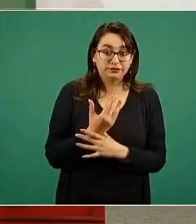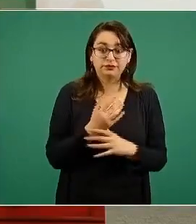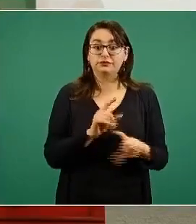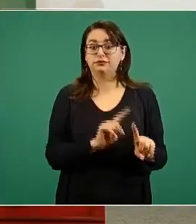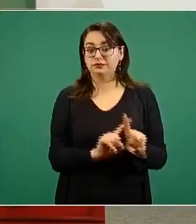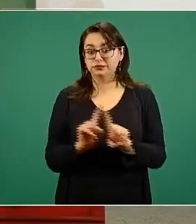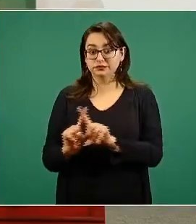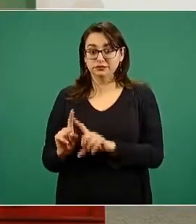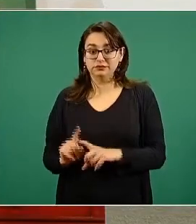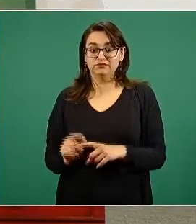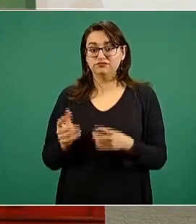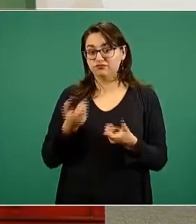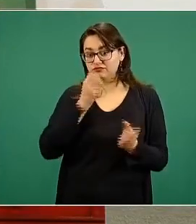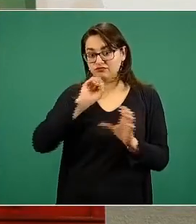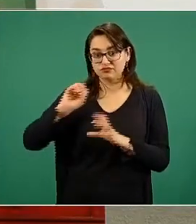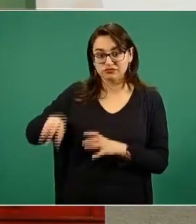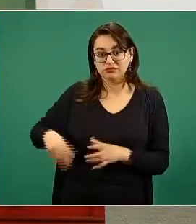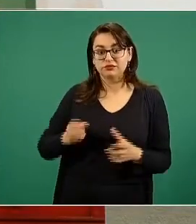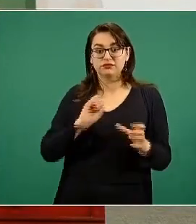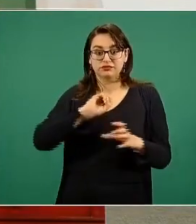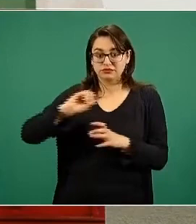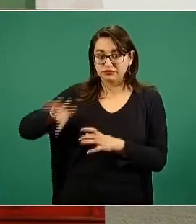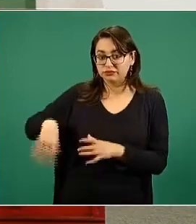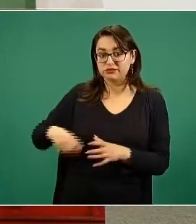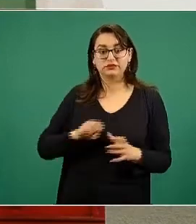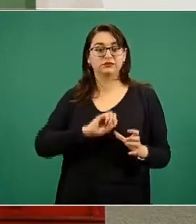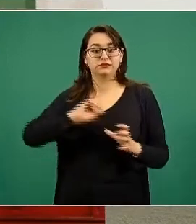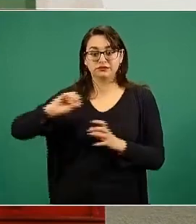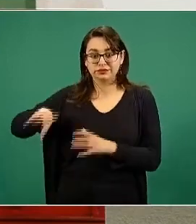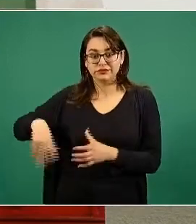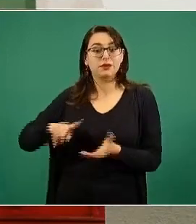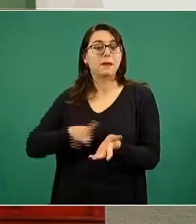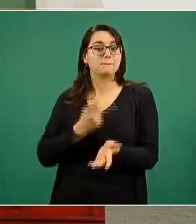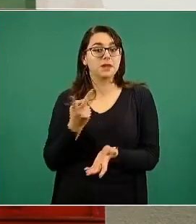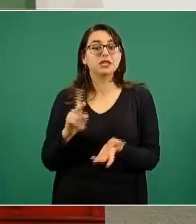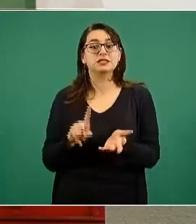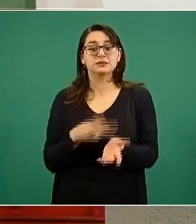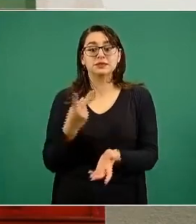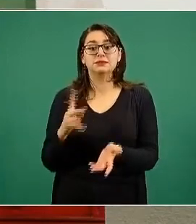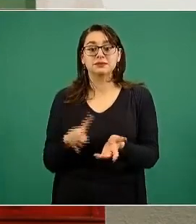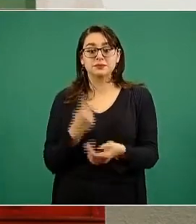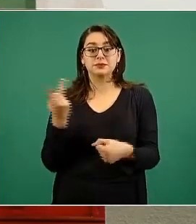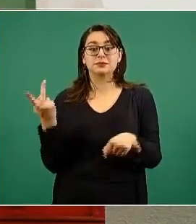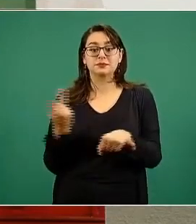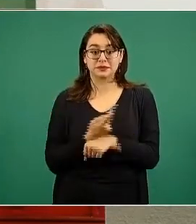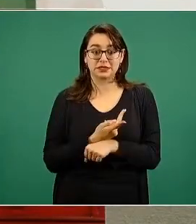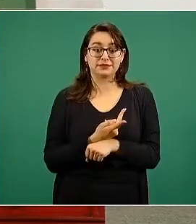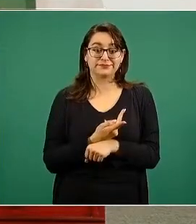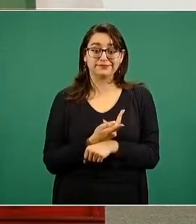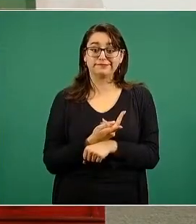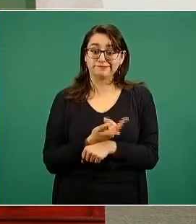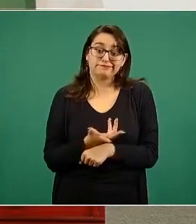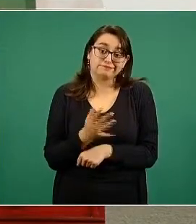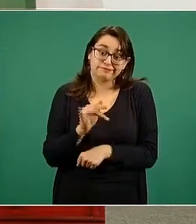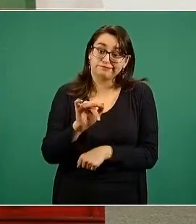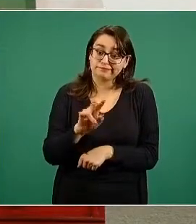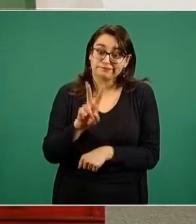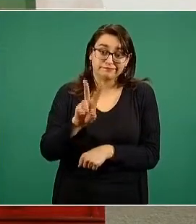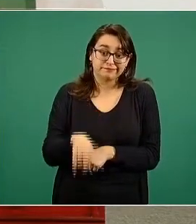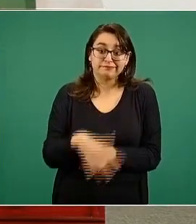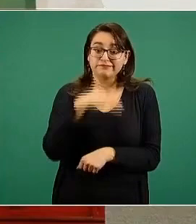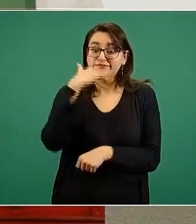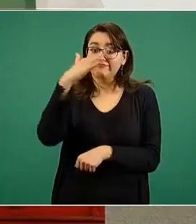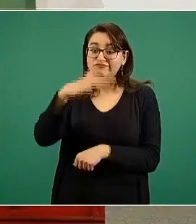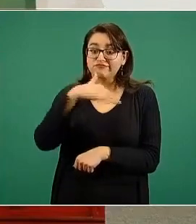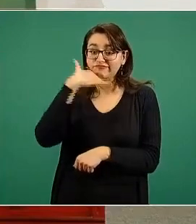es desechable y que va a representar un incremento en